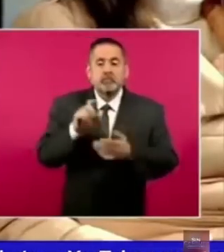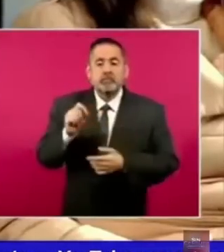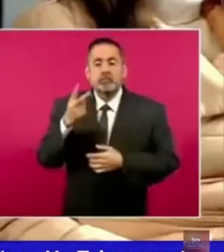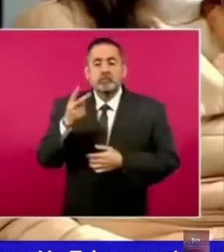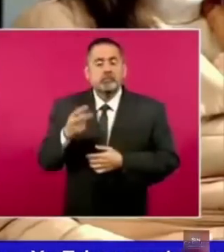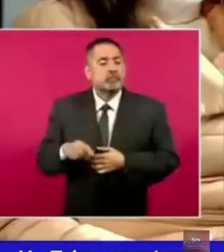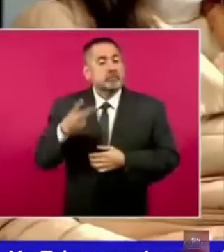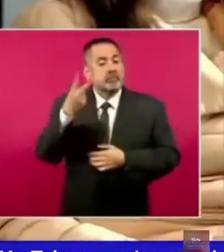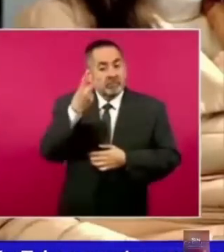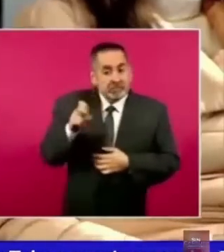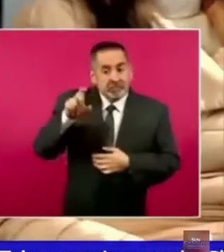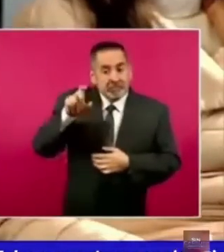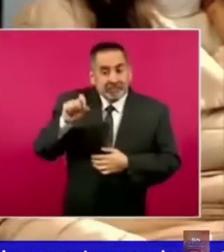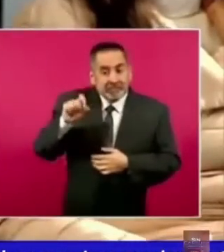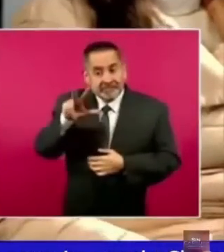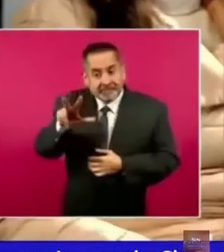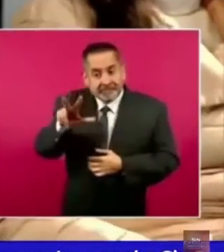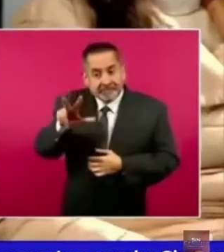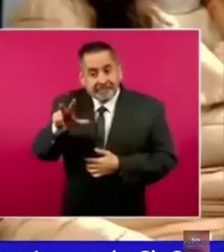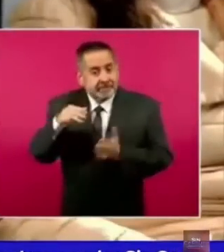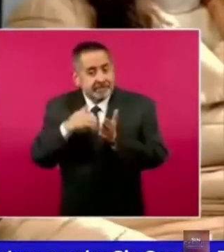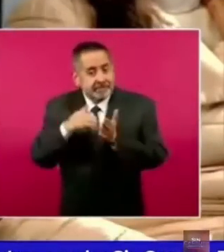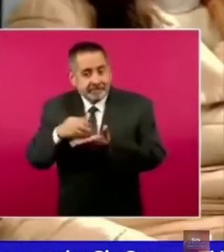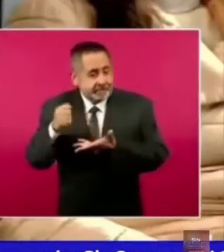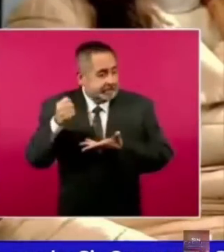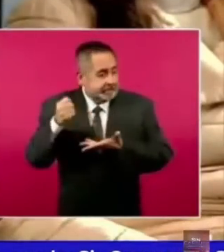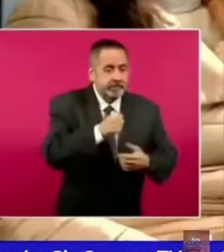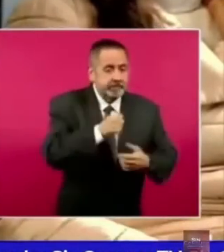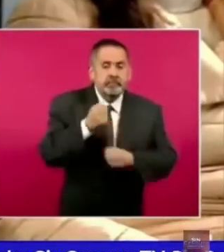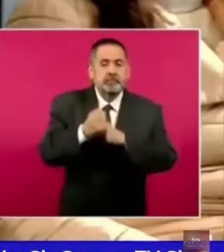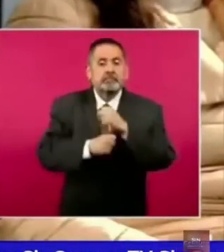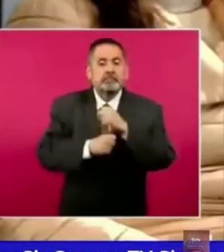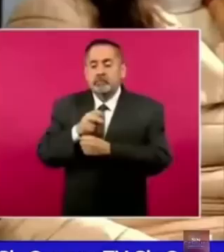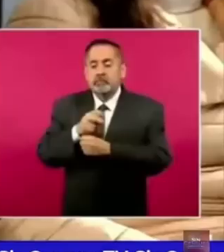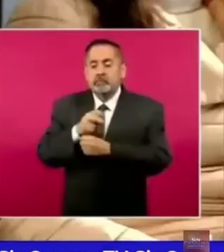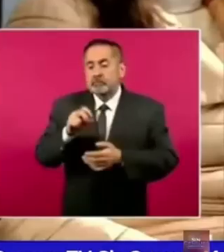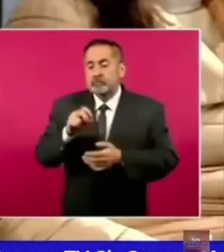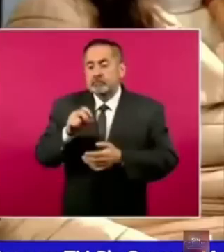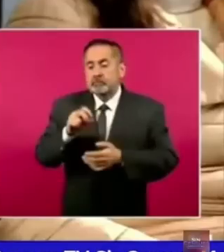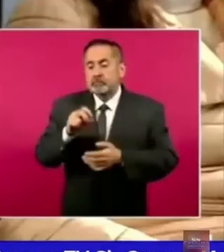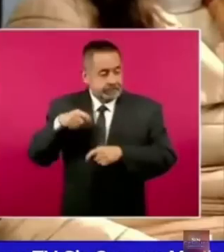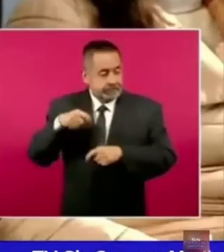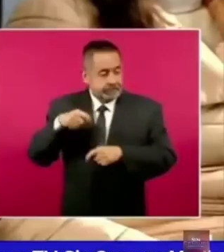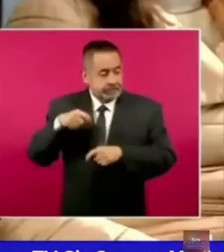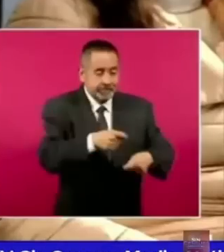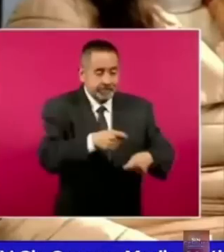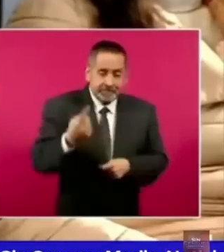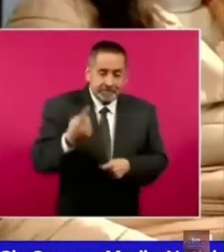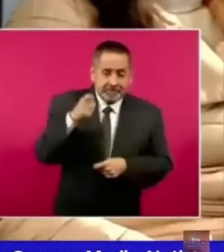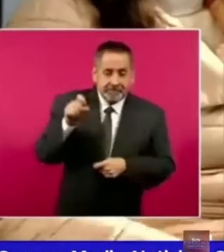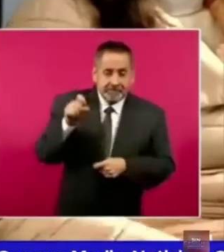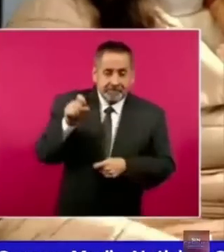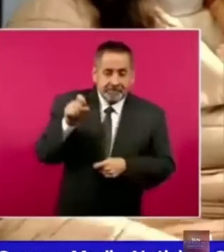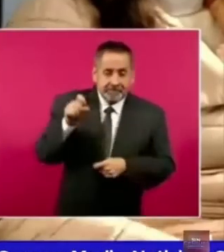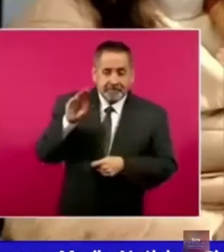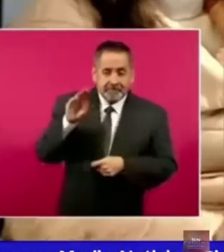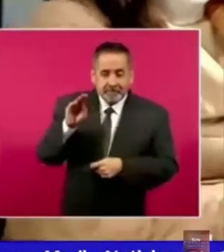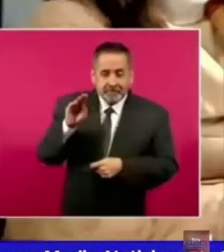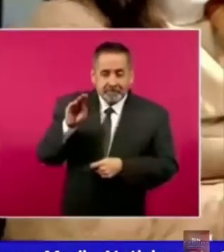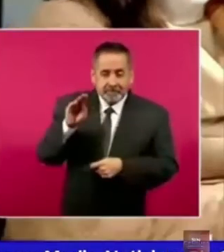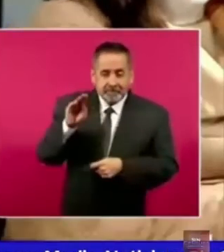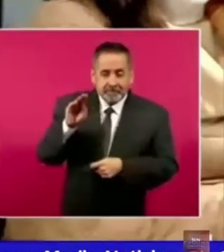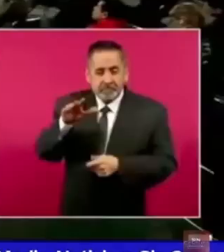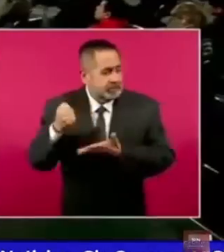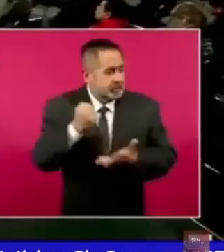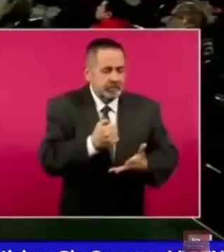2022 228 millones y para el año 2023 se le han asignado 195